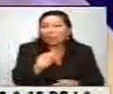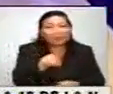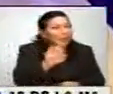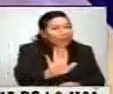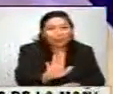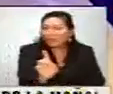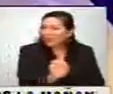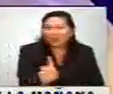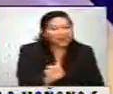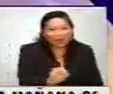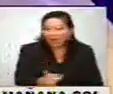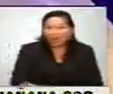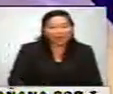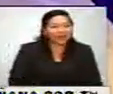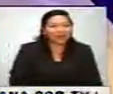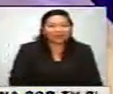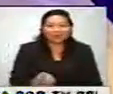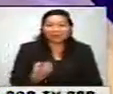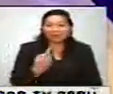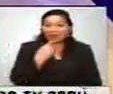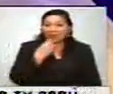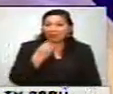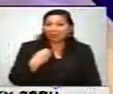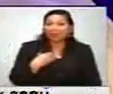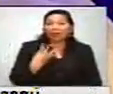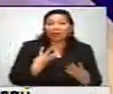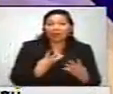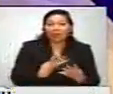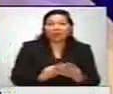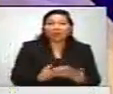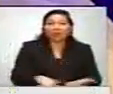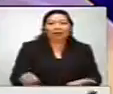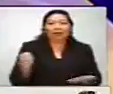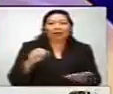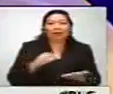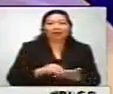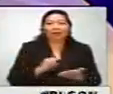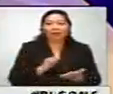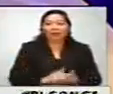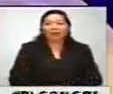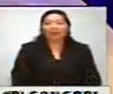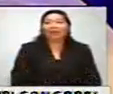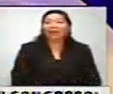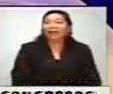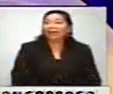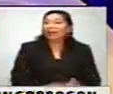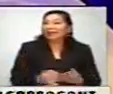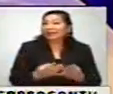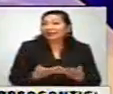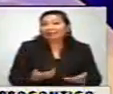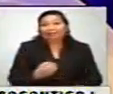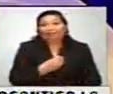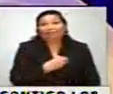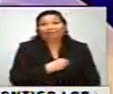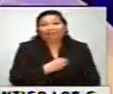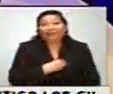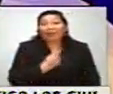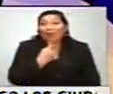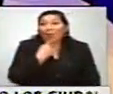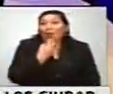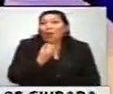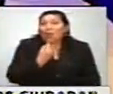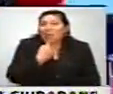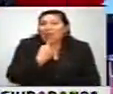¿no? Y claro, uno de ellos es el que me dijo, esto está en la cárcel ahora, ¿no? Es efectivamente uno de los que están en la cárcel. Ahora se entiende cómo es que se atrevía a